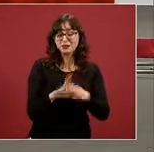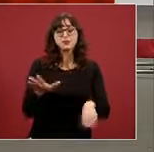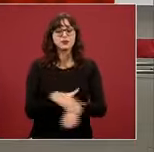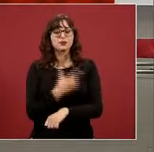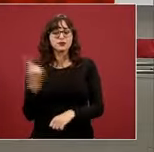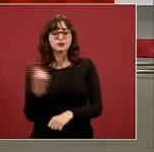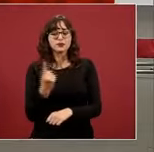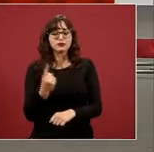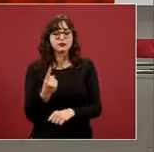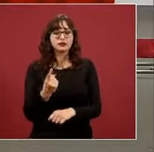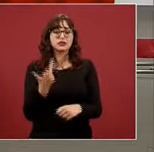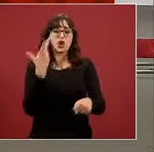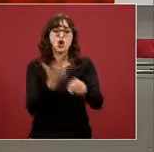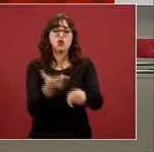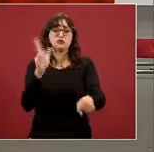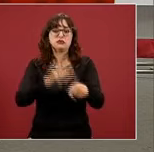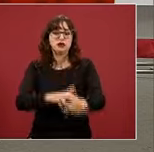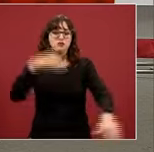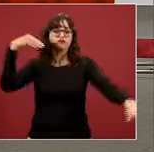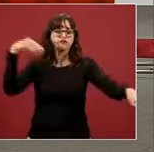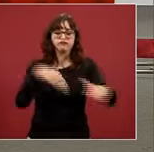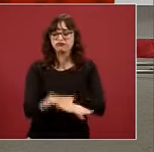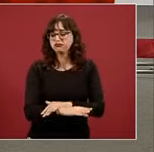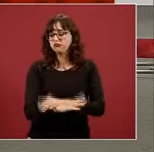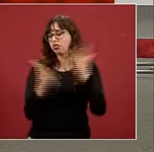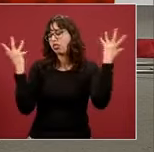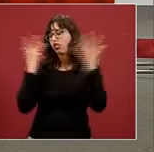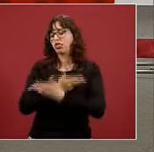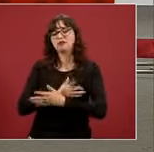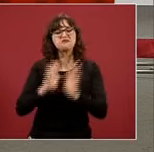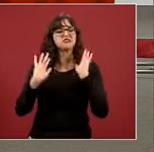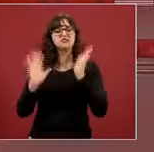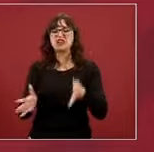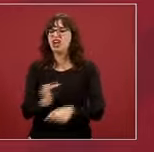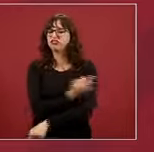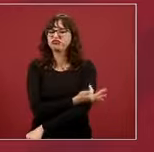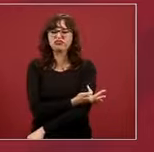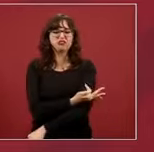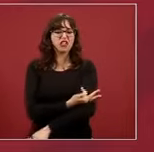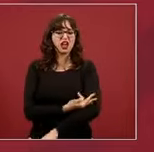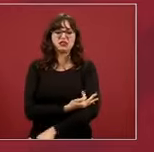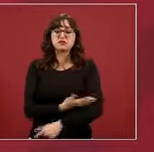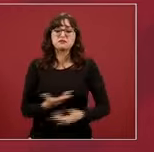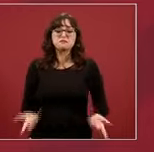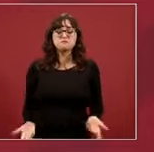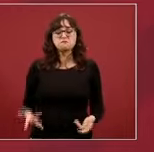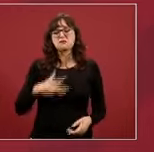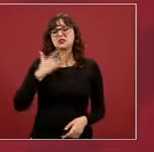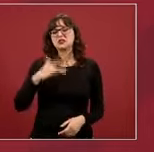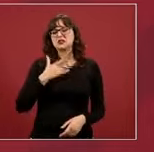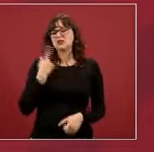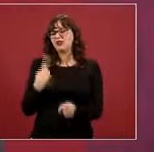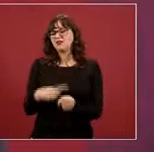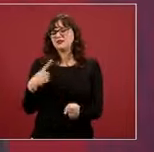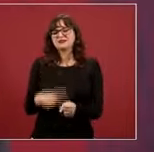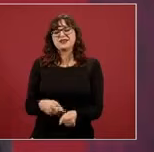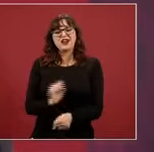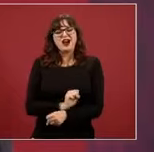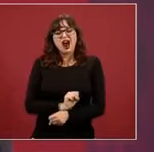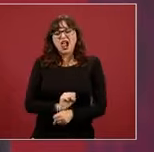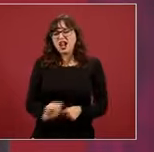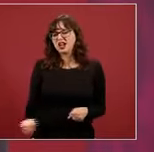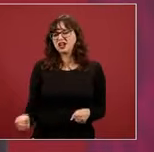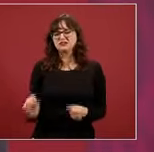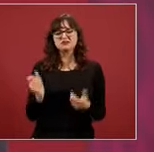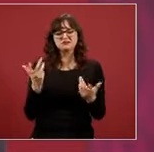esa llegada tardía a las unidades médicas ante la expectativa no fundada de que la enfermedad se va